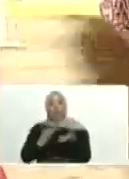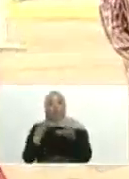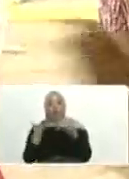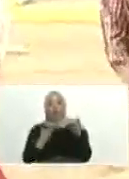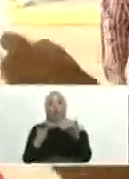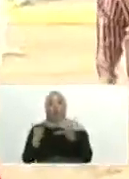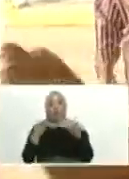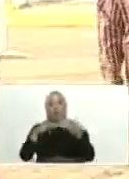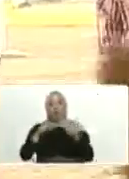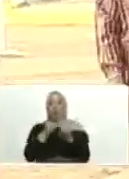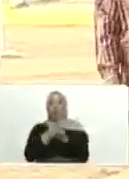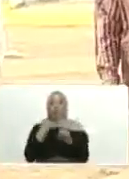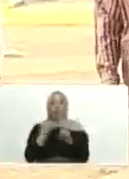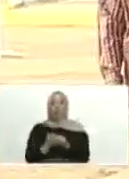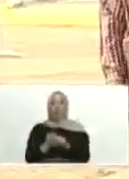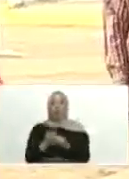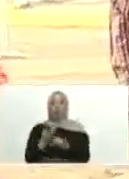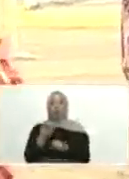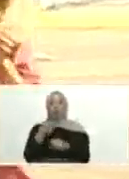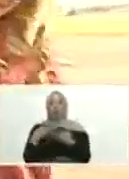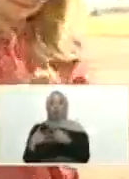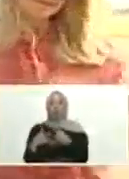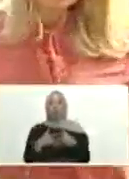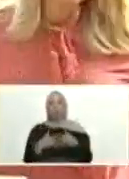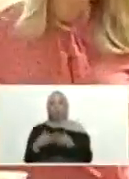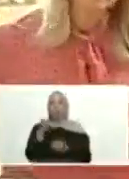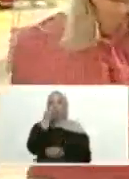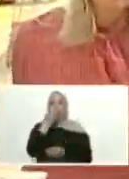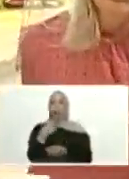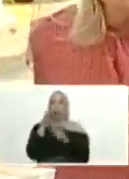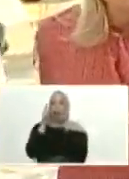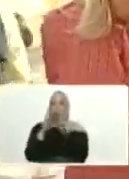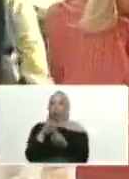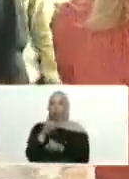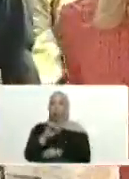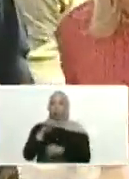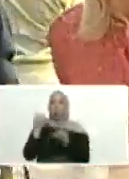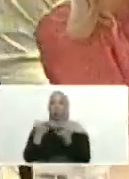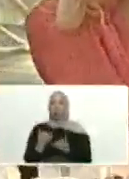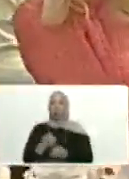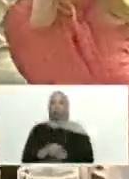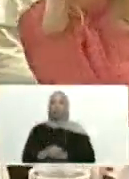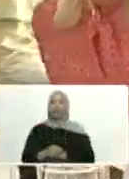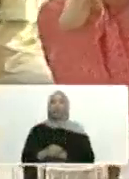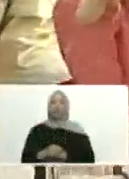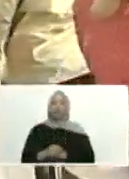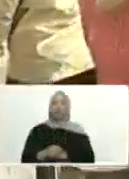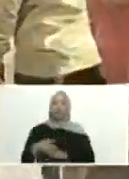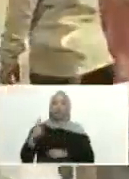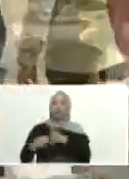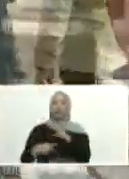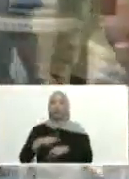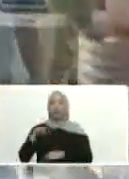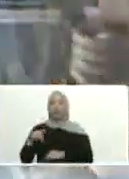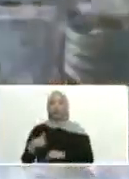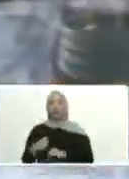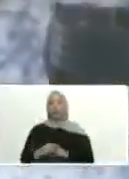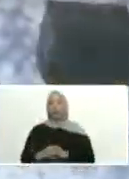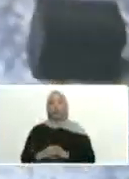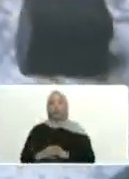frente al bloqueo que derrota al imperialismo Bueno vamos a ver qué más tenemos por aquí adelante y pasamos al proceso de carbono orca